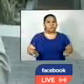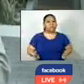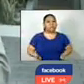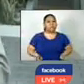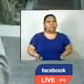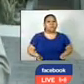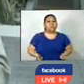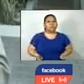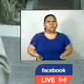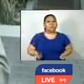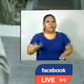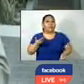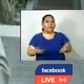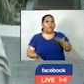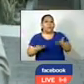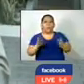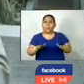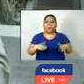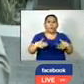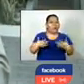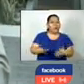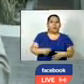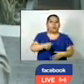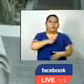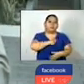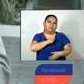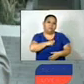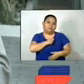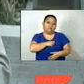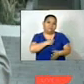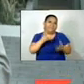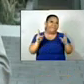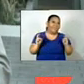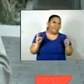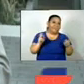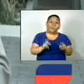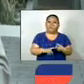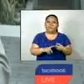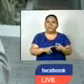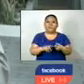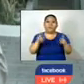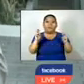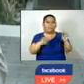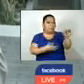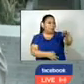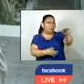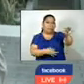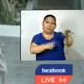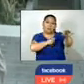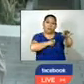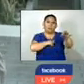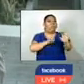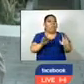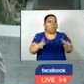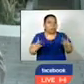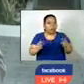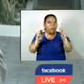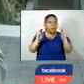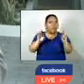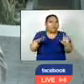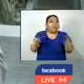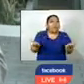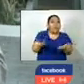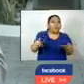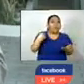que carecen de responsabilidad, de probidad, en el sentido de que no lo